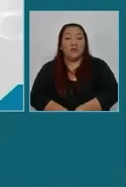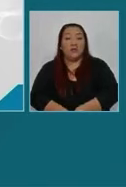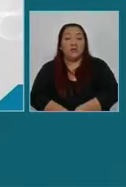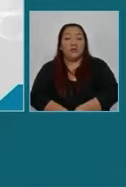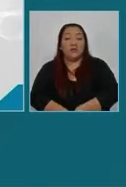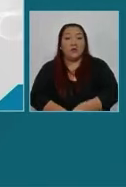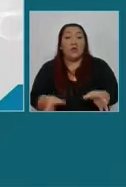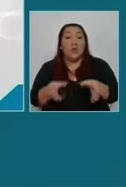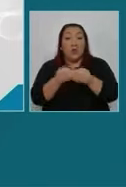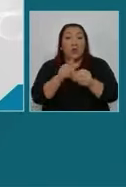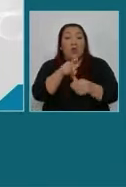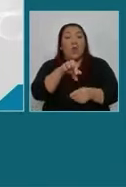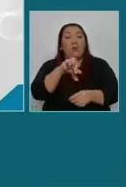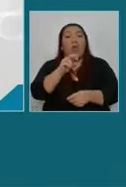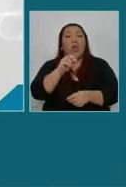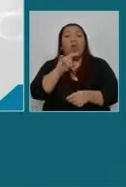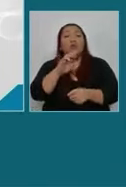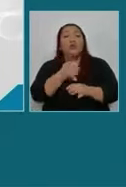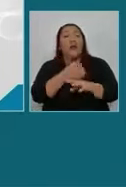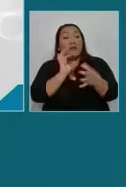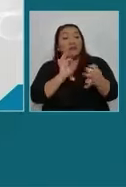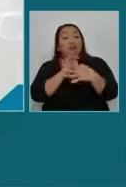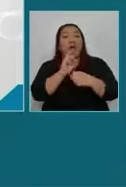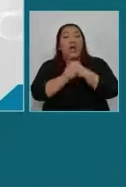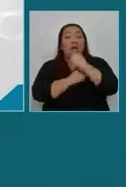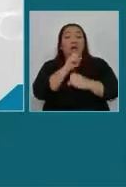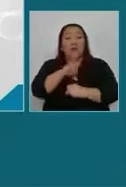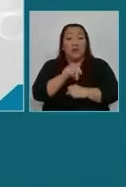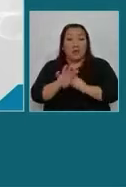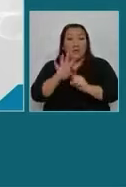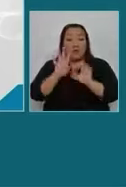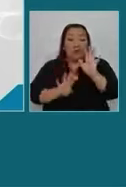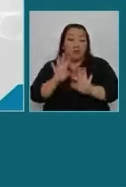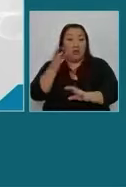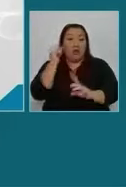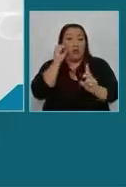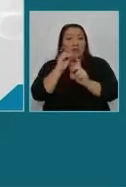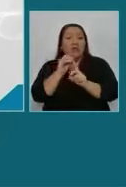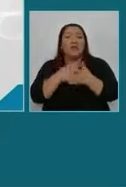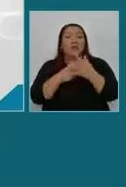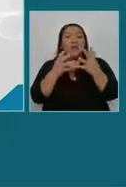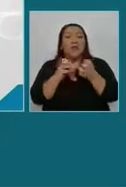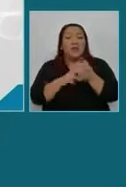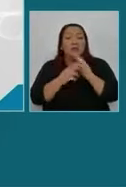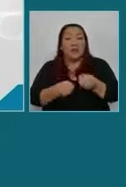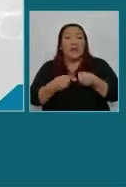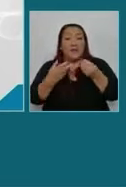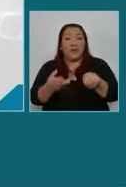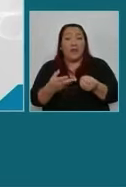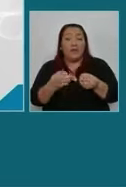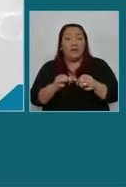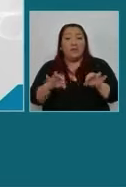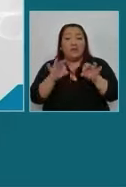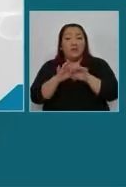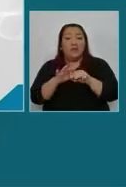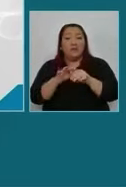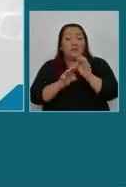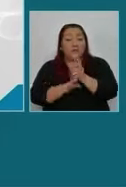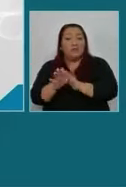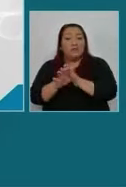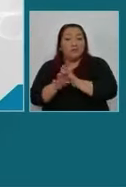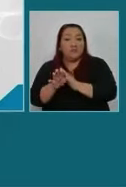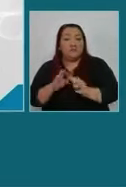conjuntamente con Produce se lanzó desde el 2014 con el objetivo de poder brindar capital semilla a